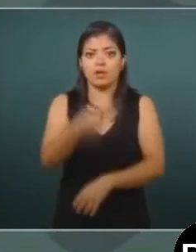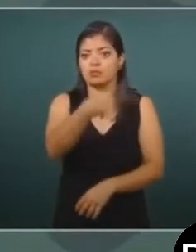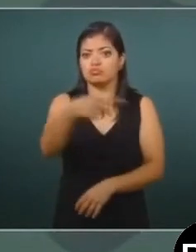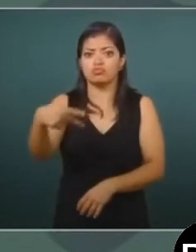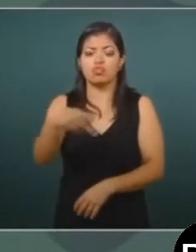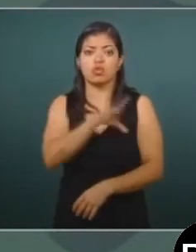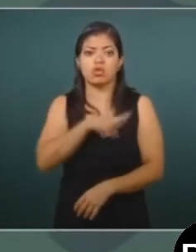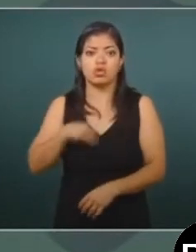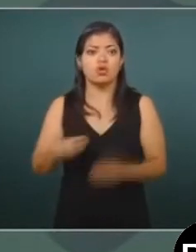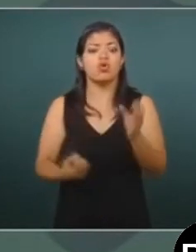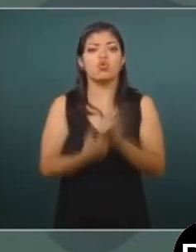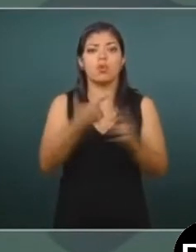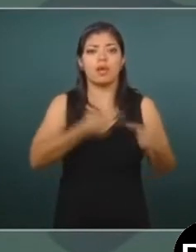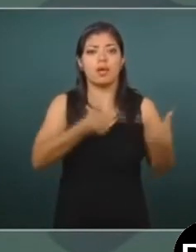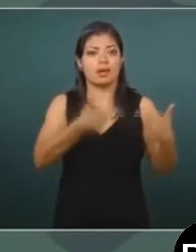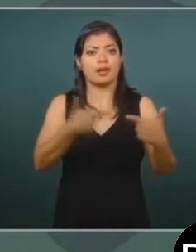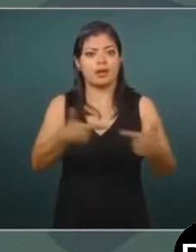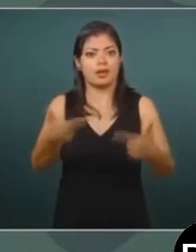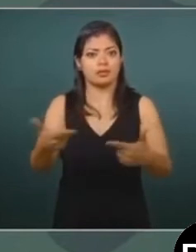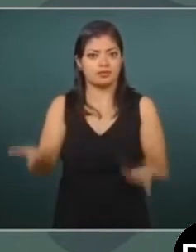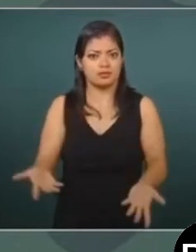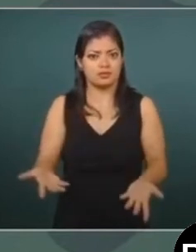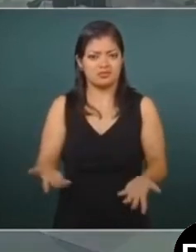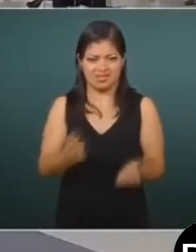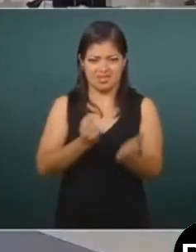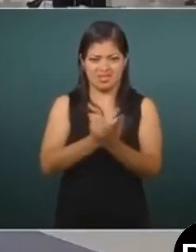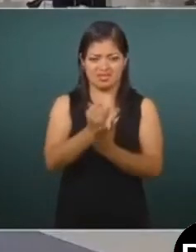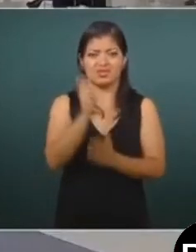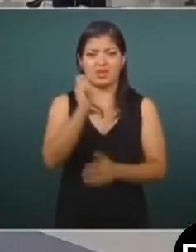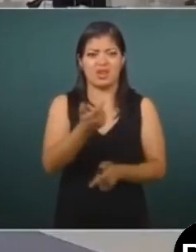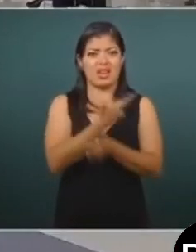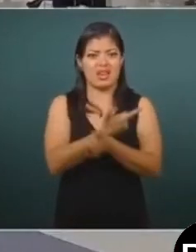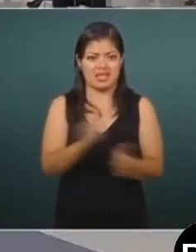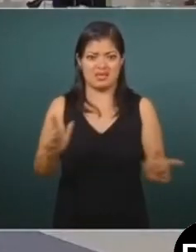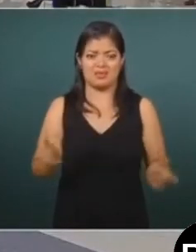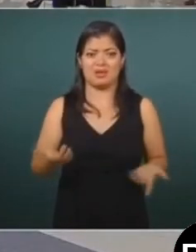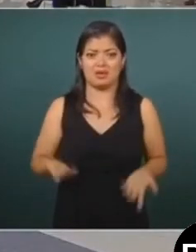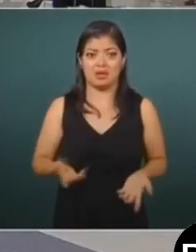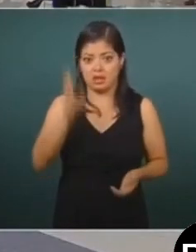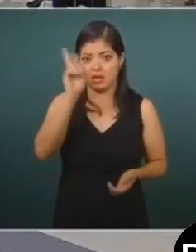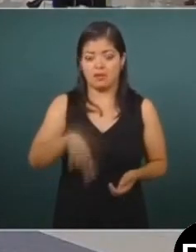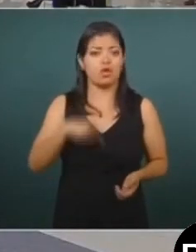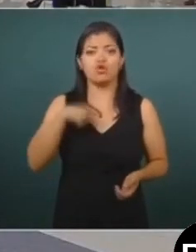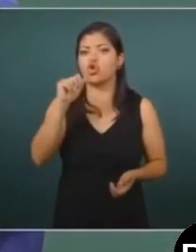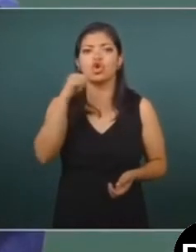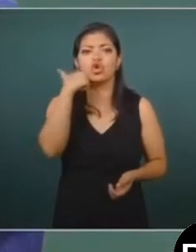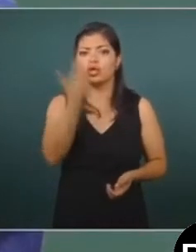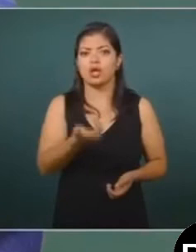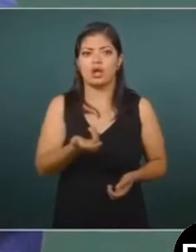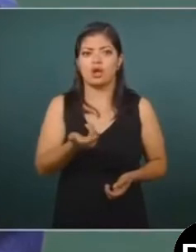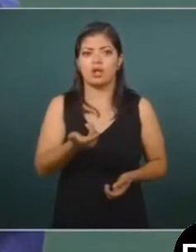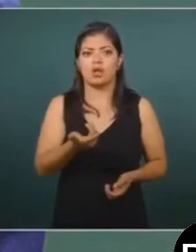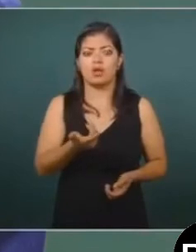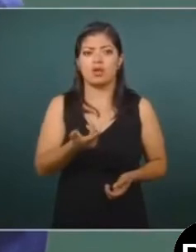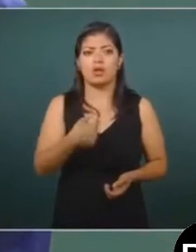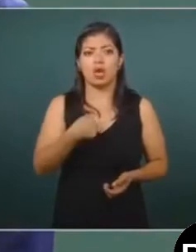nuevas generaciones. Es una decisión libre, soberana. Yo ya no quiero volver a ocuparme de estos asuntos